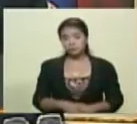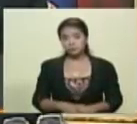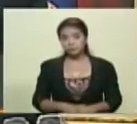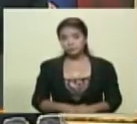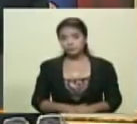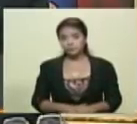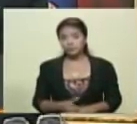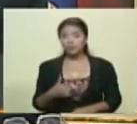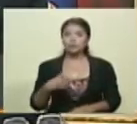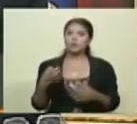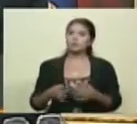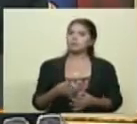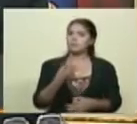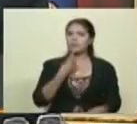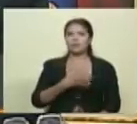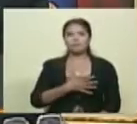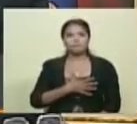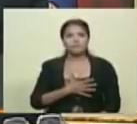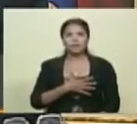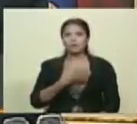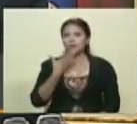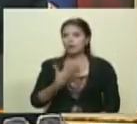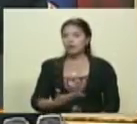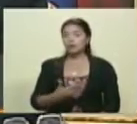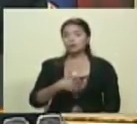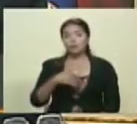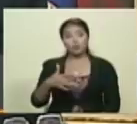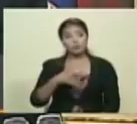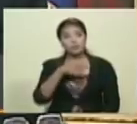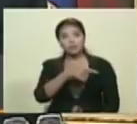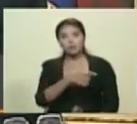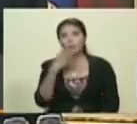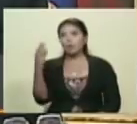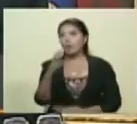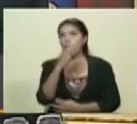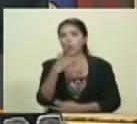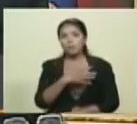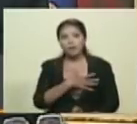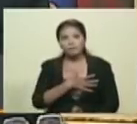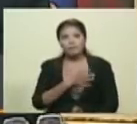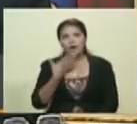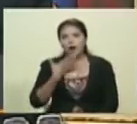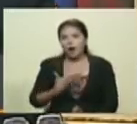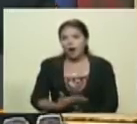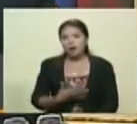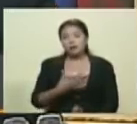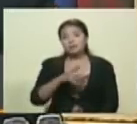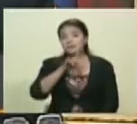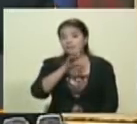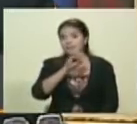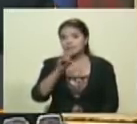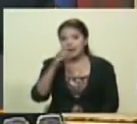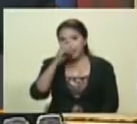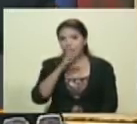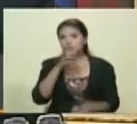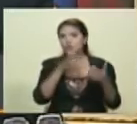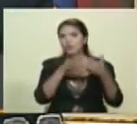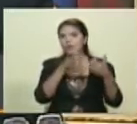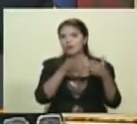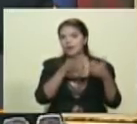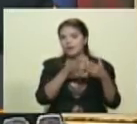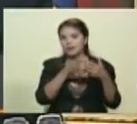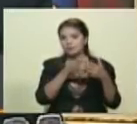Yo siempre le digo la admiración que yo siento por Colombia. 100 años de guerra, un siglo de